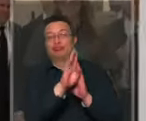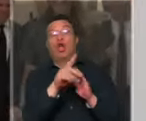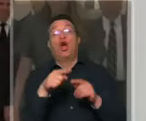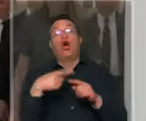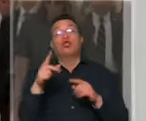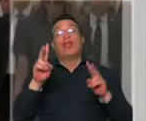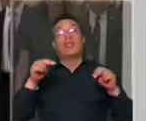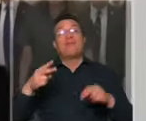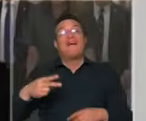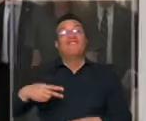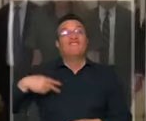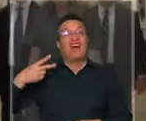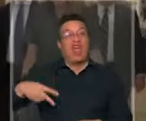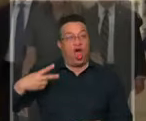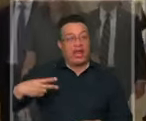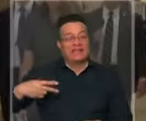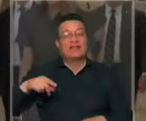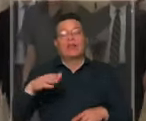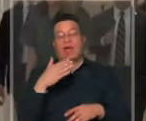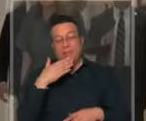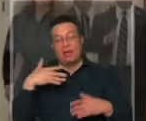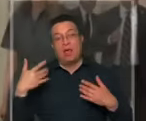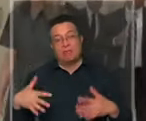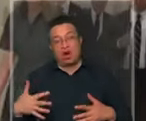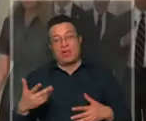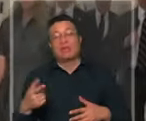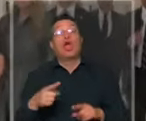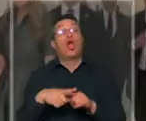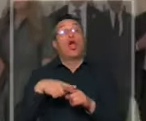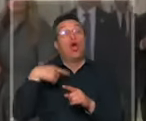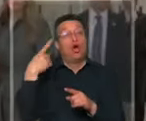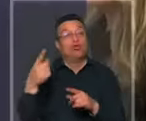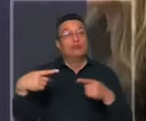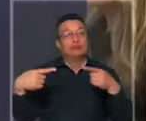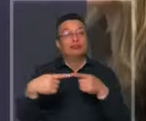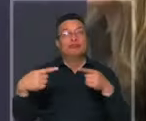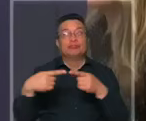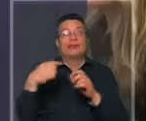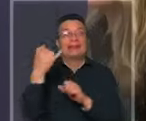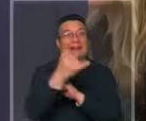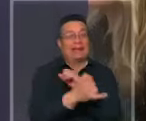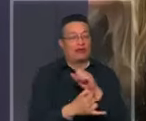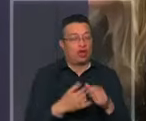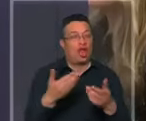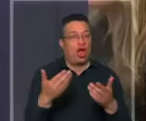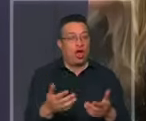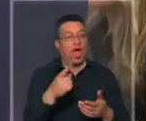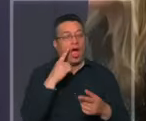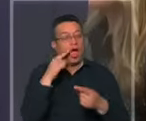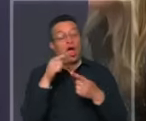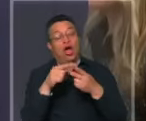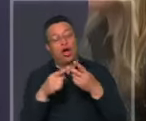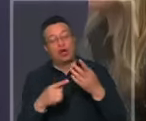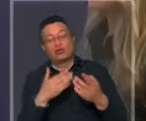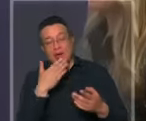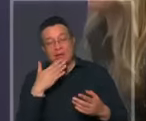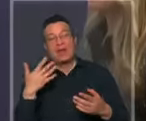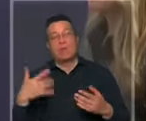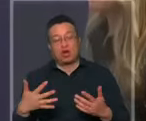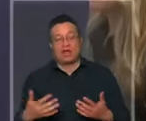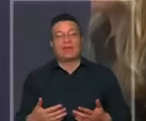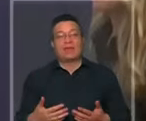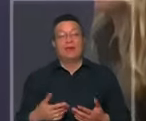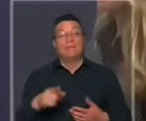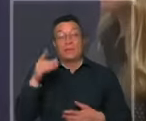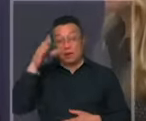valóricos también que se asoman en la agenda, así como también los problemas o los conflictos internacionales que hay hoy, en menor medida, por cierto. Y Donald Trump